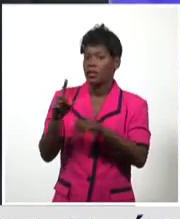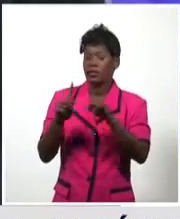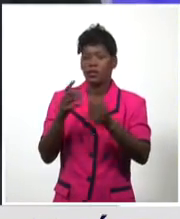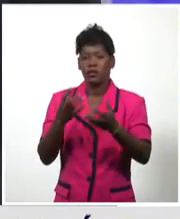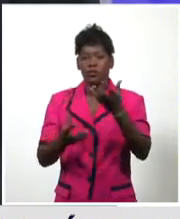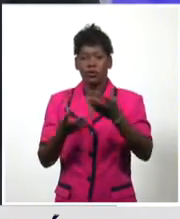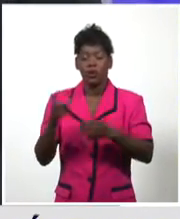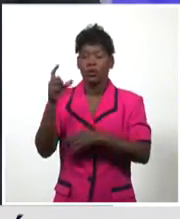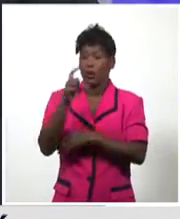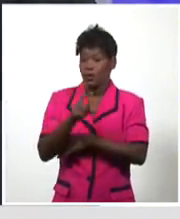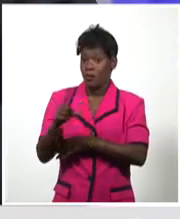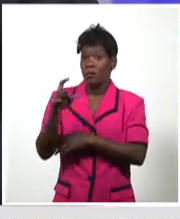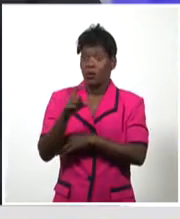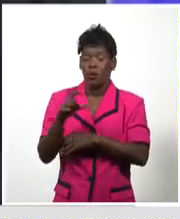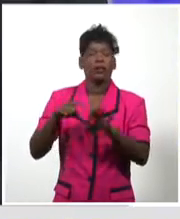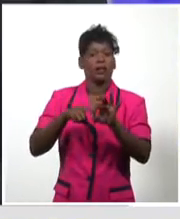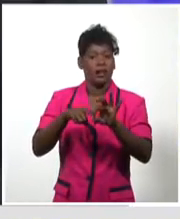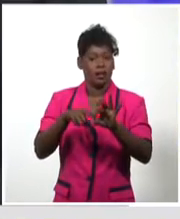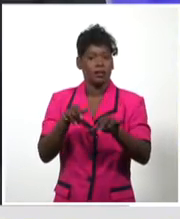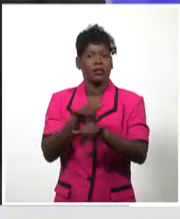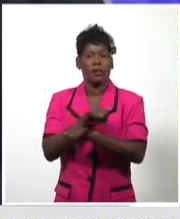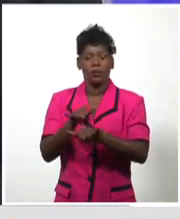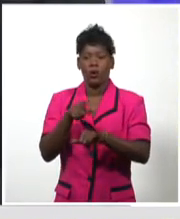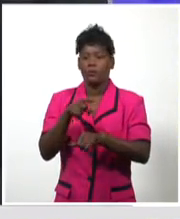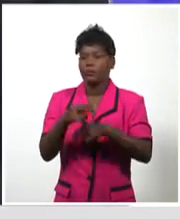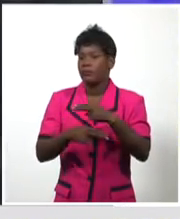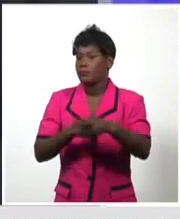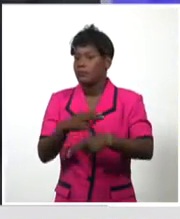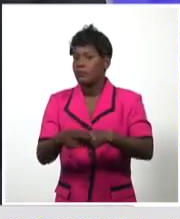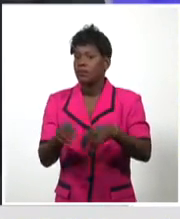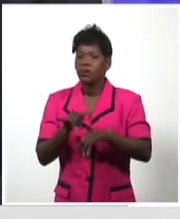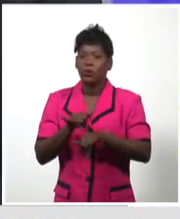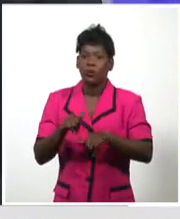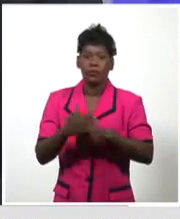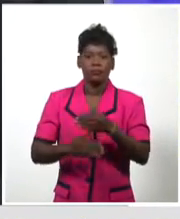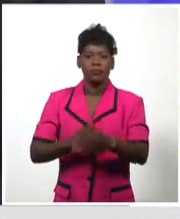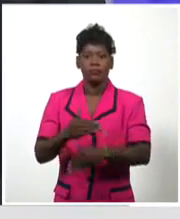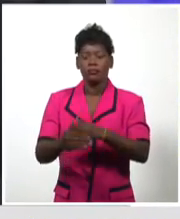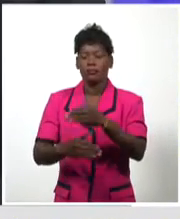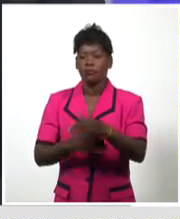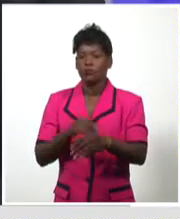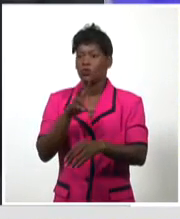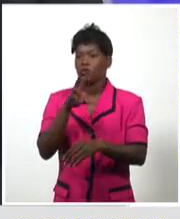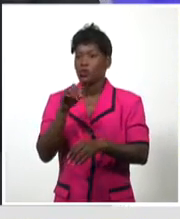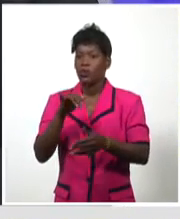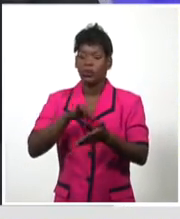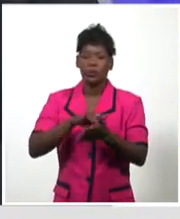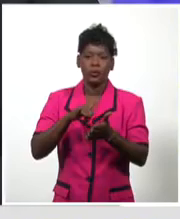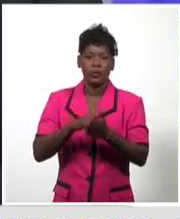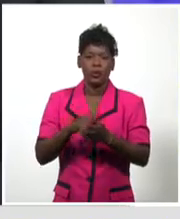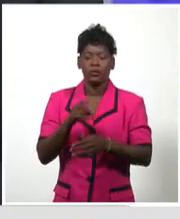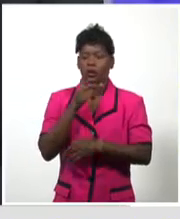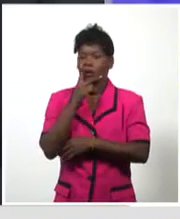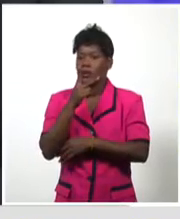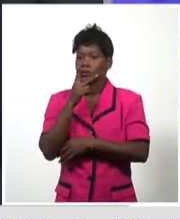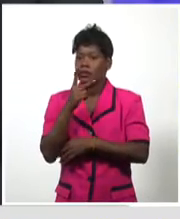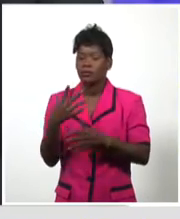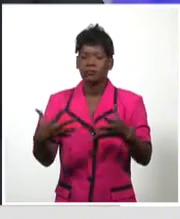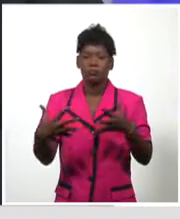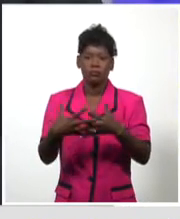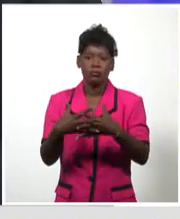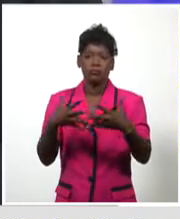Camagüey, incluso en la Isla de la Juventud se ha ido desarrollando en los últimos tiempos nuevas capacidades también para atender estos temas relacionados con